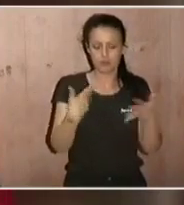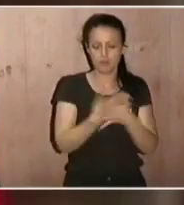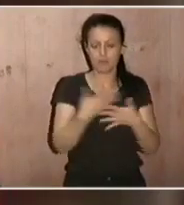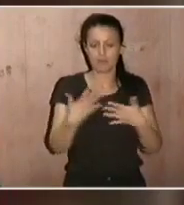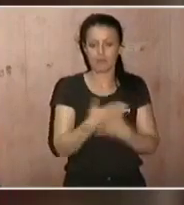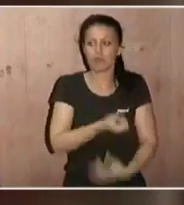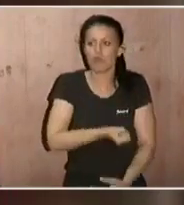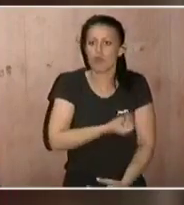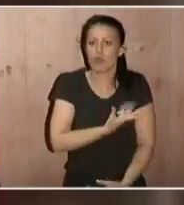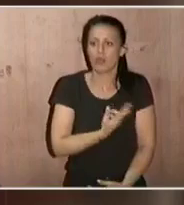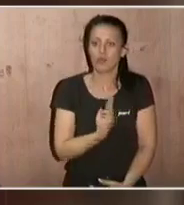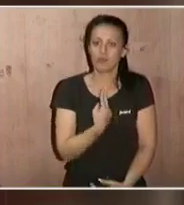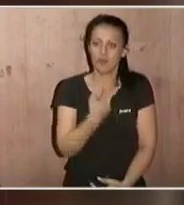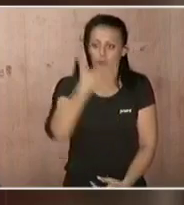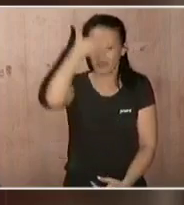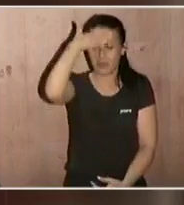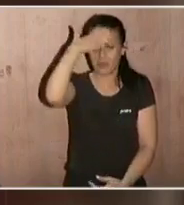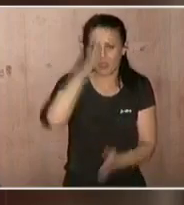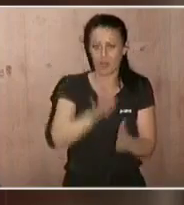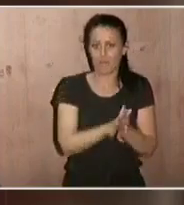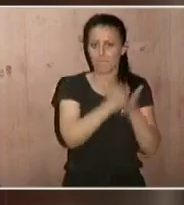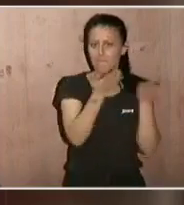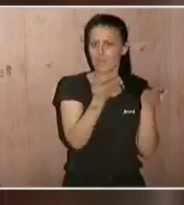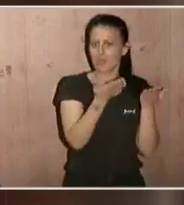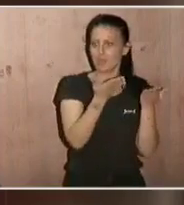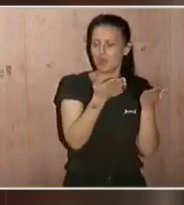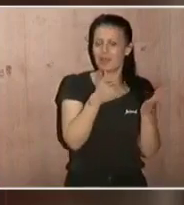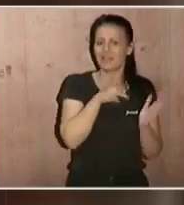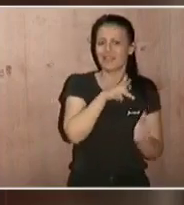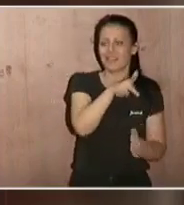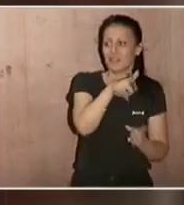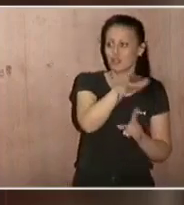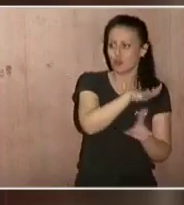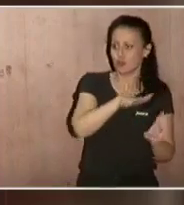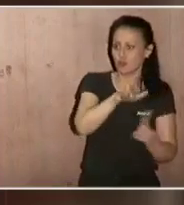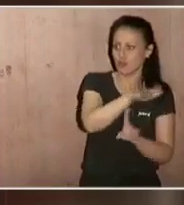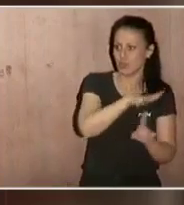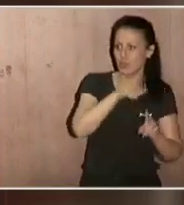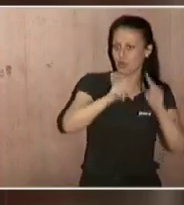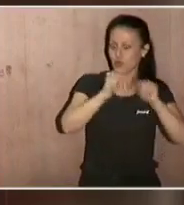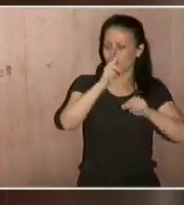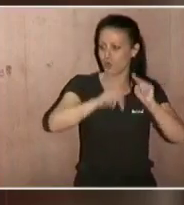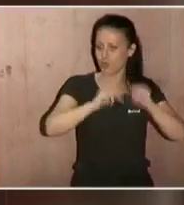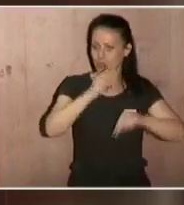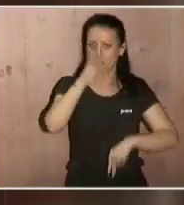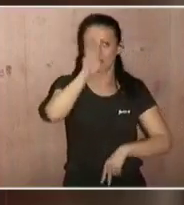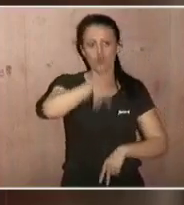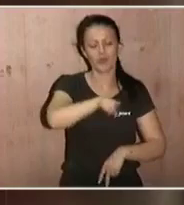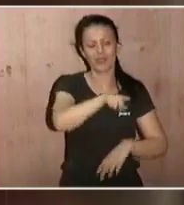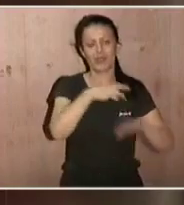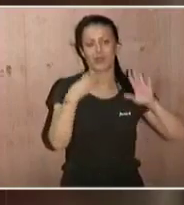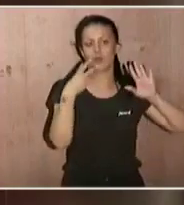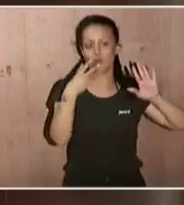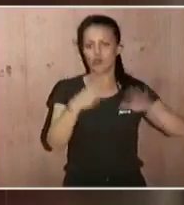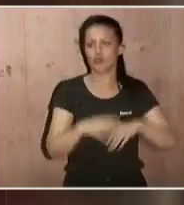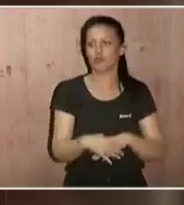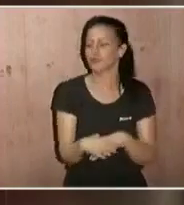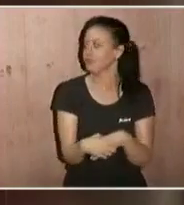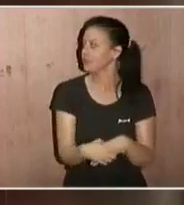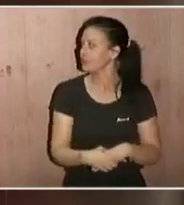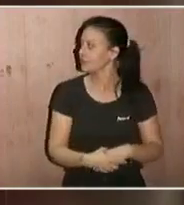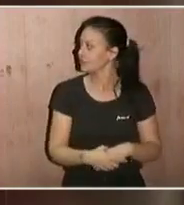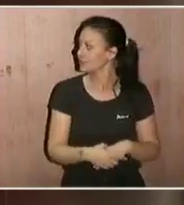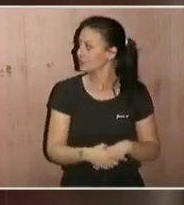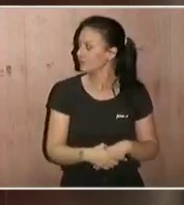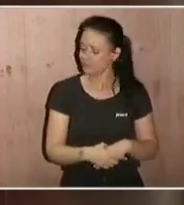vocaciones principales, el Manual de Derecho Ambiental y Urbanístico en 2018. Me atrevo